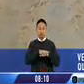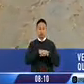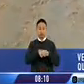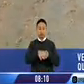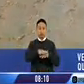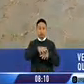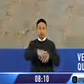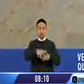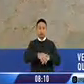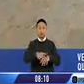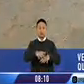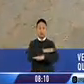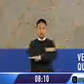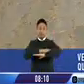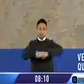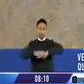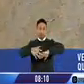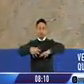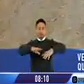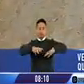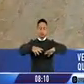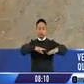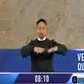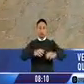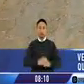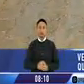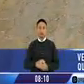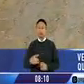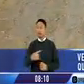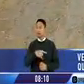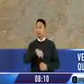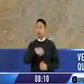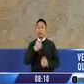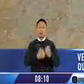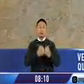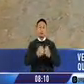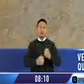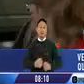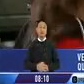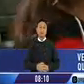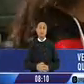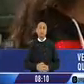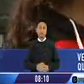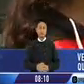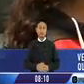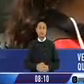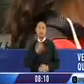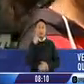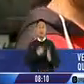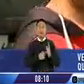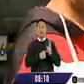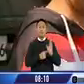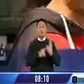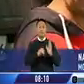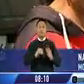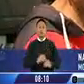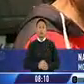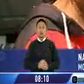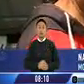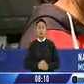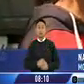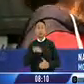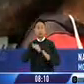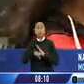los adoquines se han desprendido. Adicional, la calzada presenta algunos hundimientos. Porque, por ejemplo, pasan a las